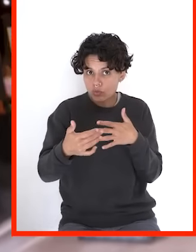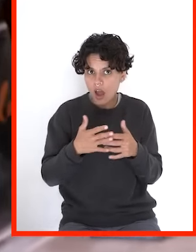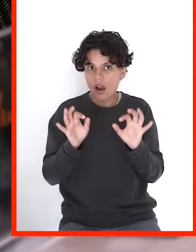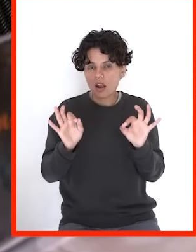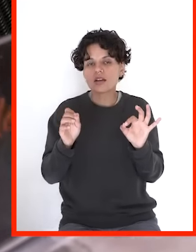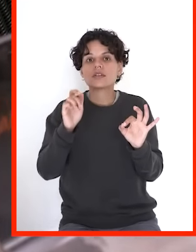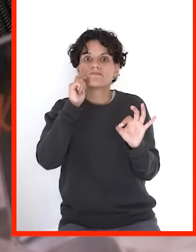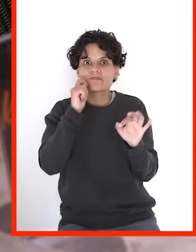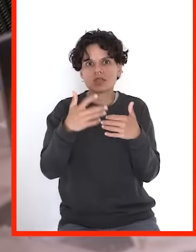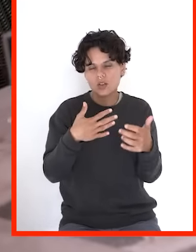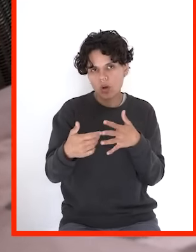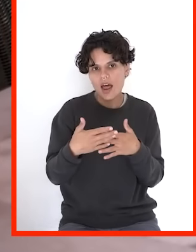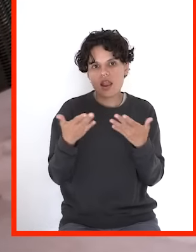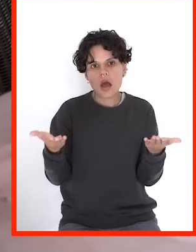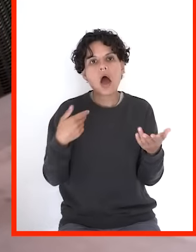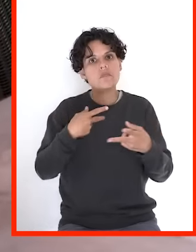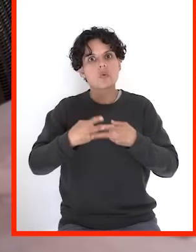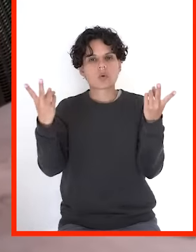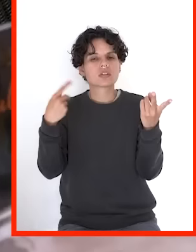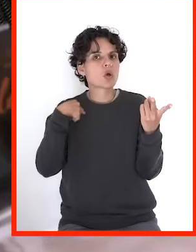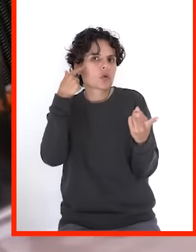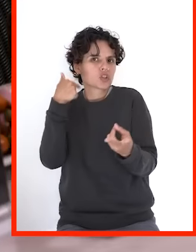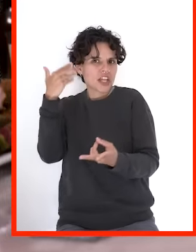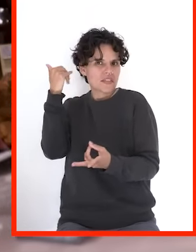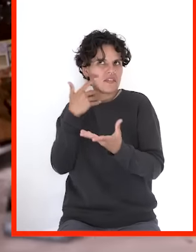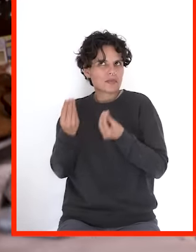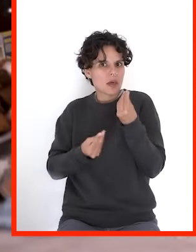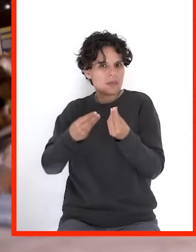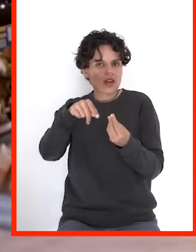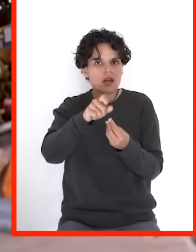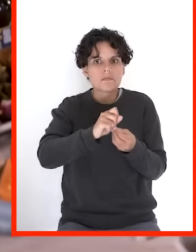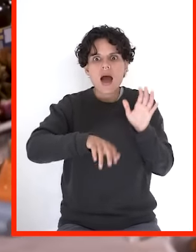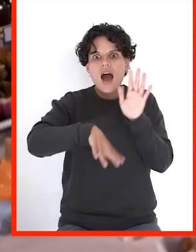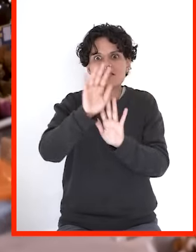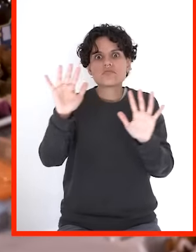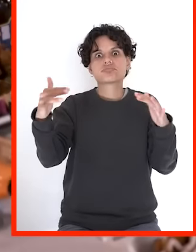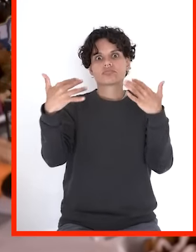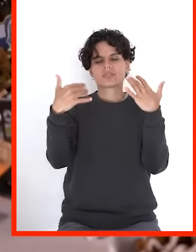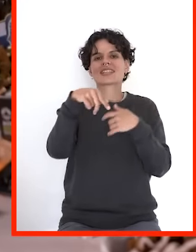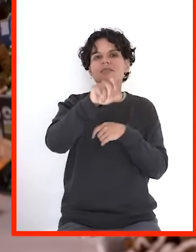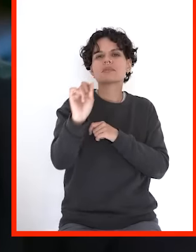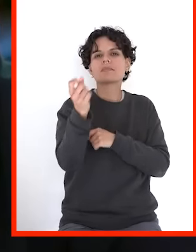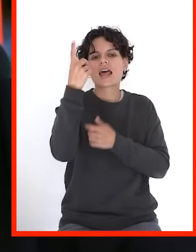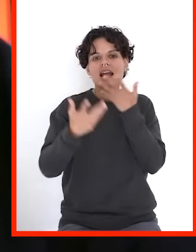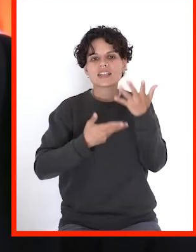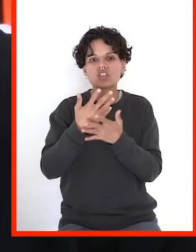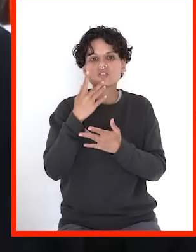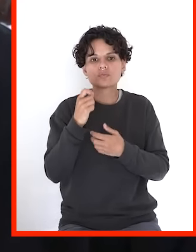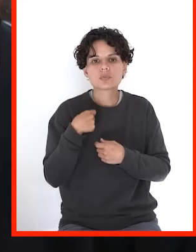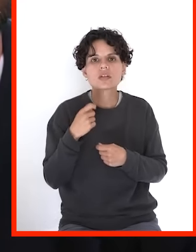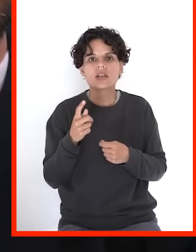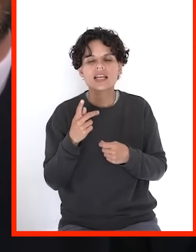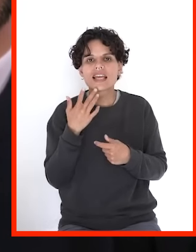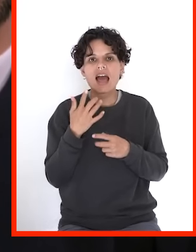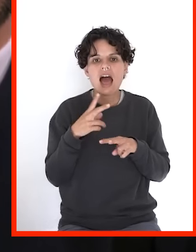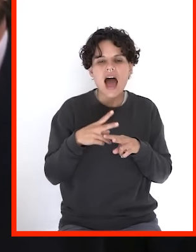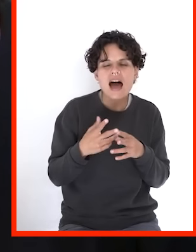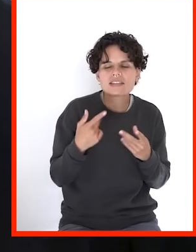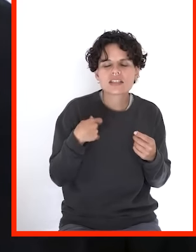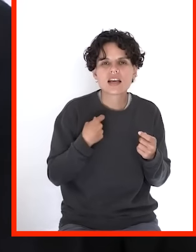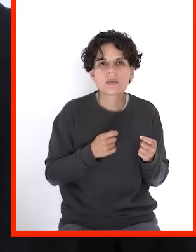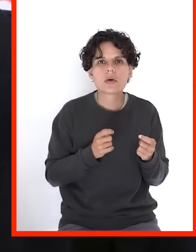tener. Volvemos a lo mismo, nos gusta, sale, si no, no sale. Es el primer tema que como que tiene una aparición de pum, pum, ca, pum, pum,